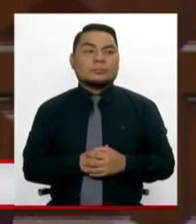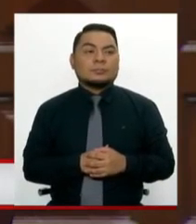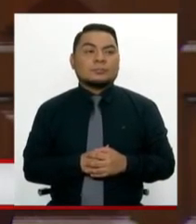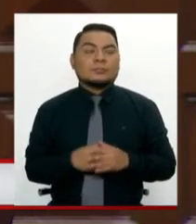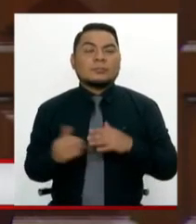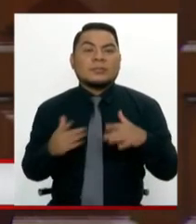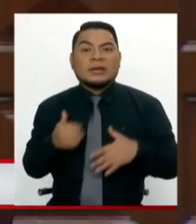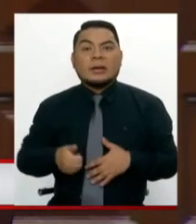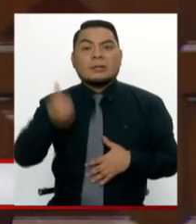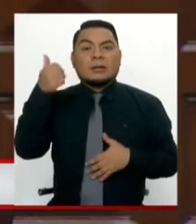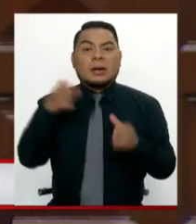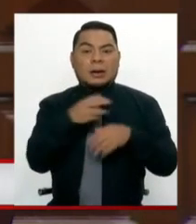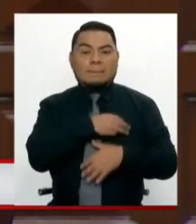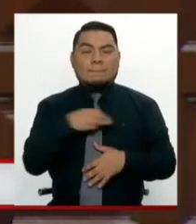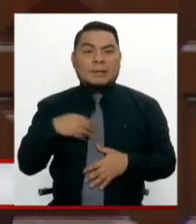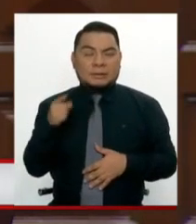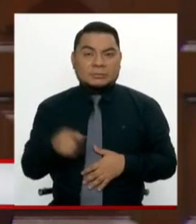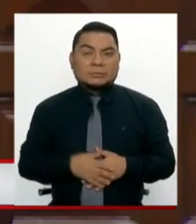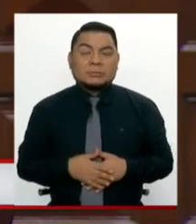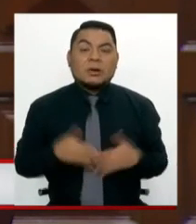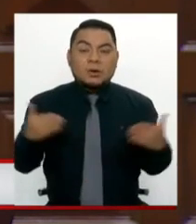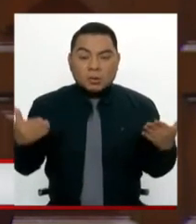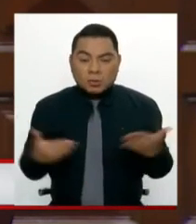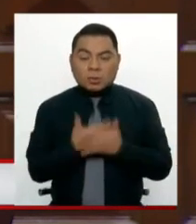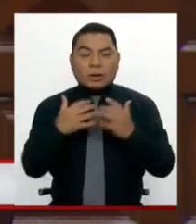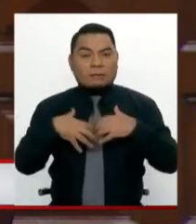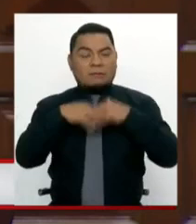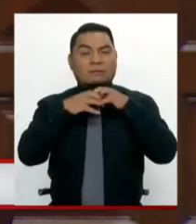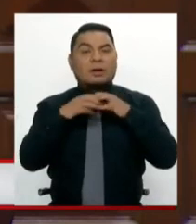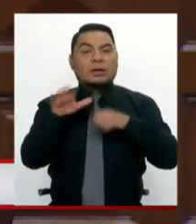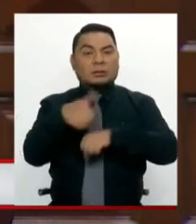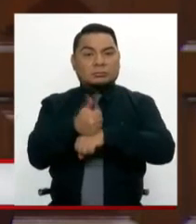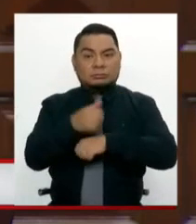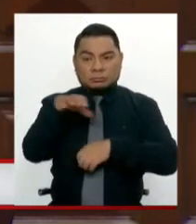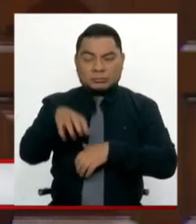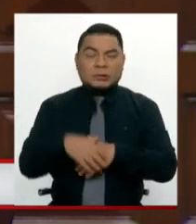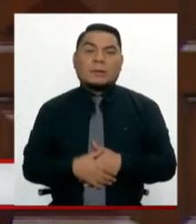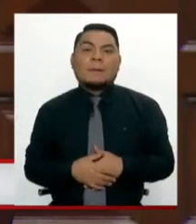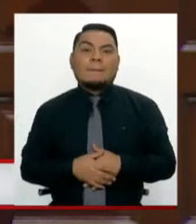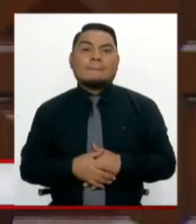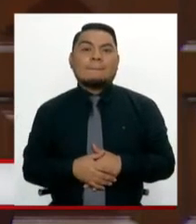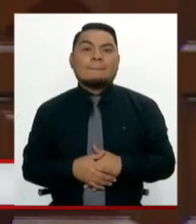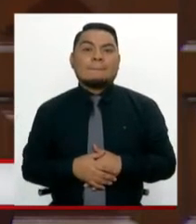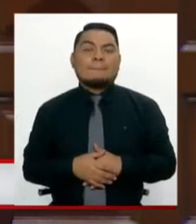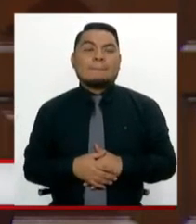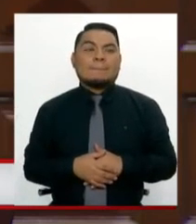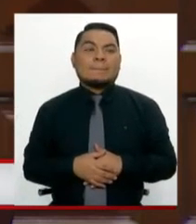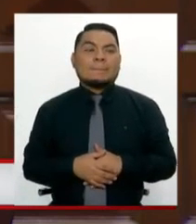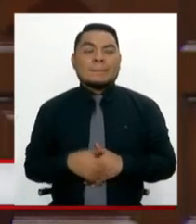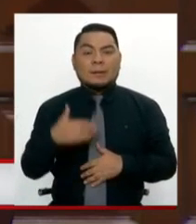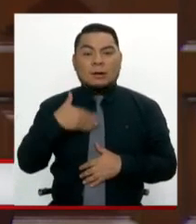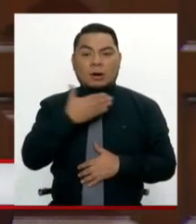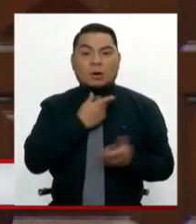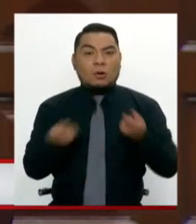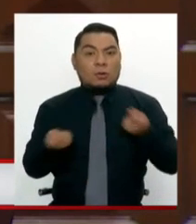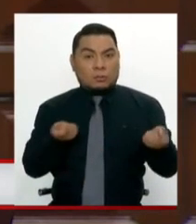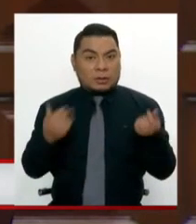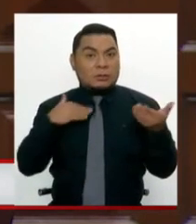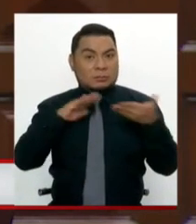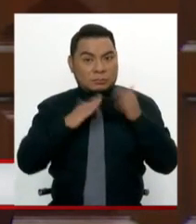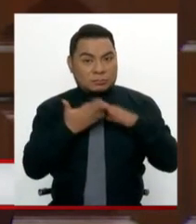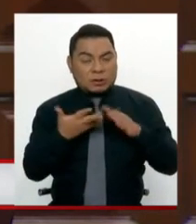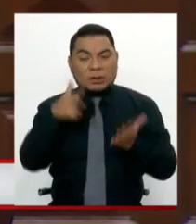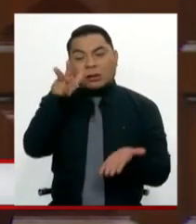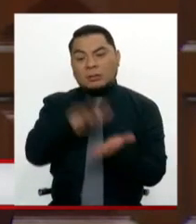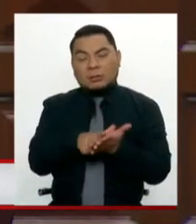Presidencia del Consejo de Ministros. Modernización y fortalecimiento institucional. En el Gobierno del Pueblo se